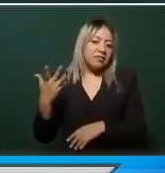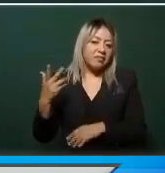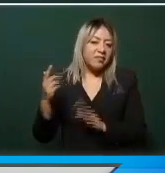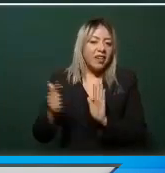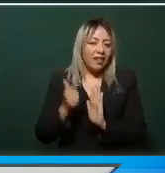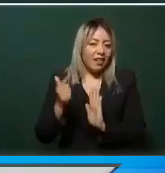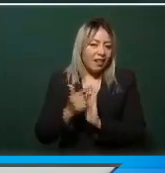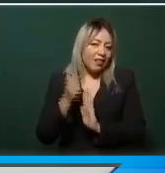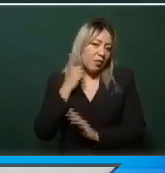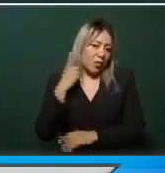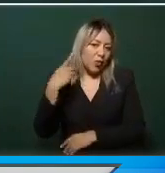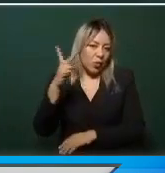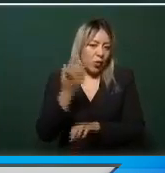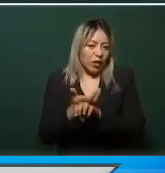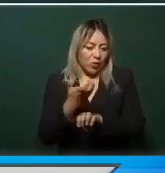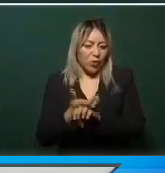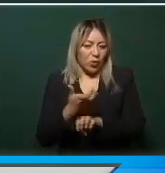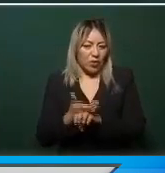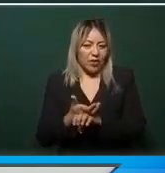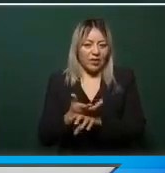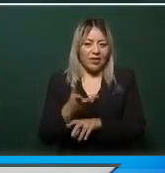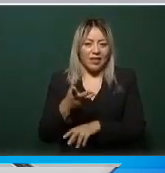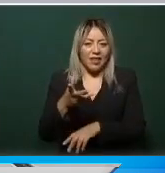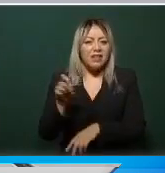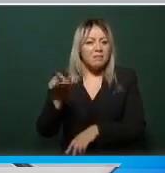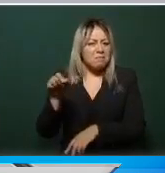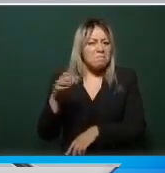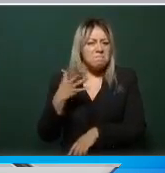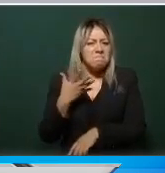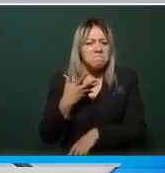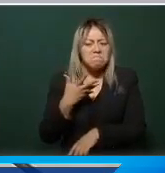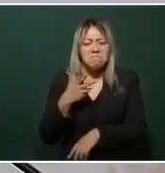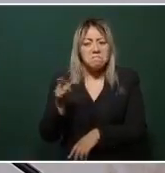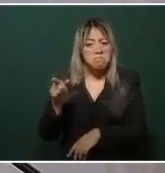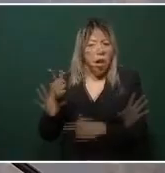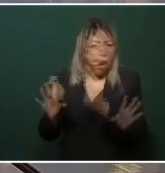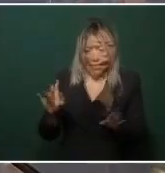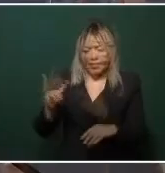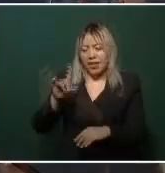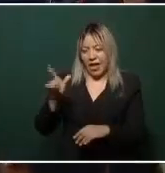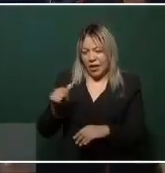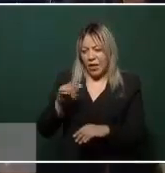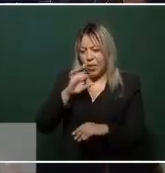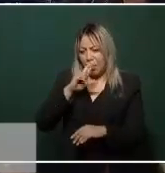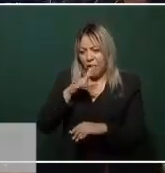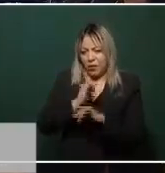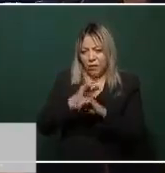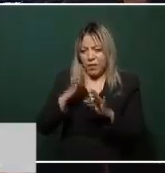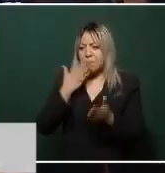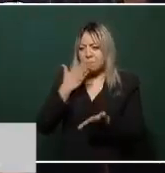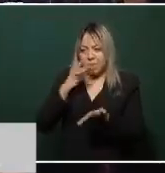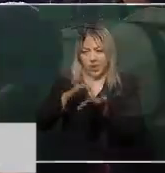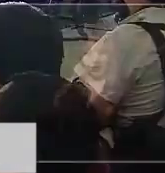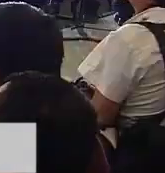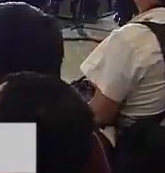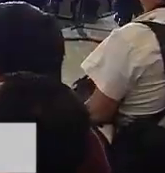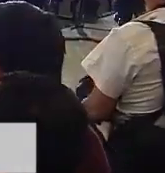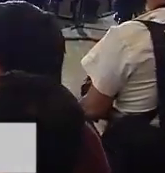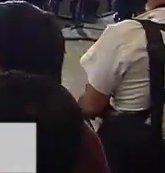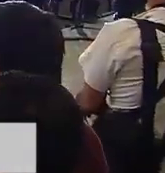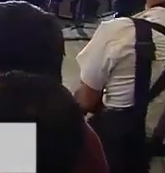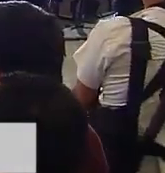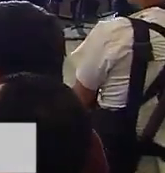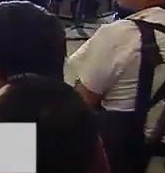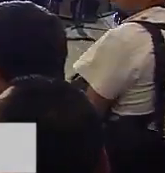Unidos y se expondrá que podría tener una relación directa con el aumento del fenómeno migratorio. Sí, muchas gracias.